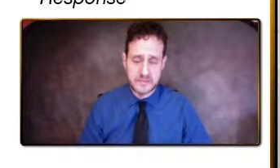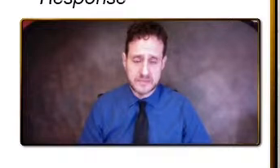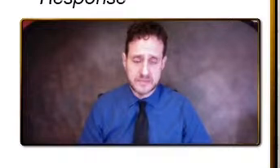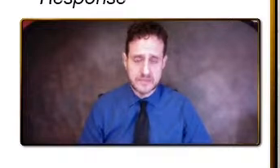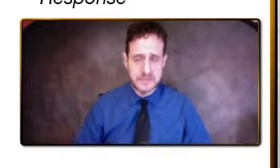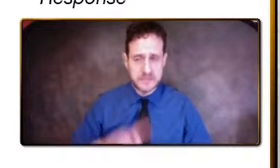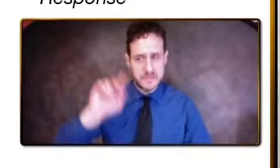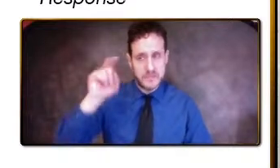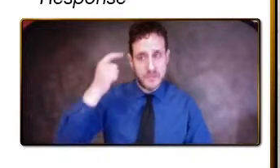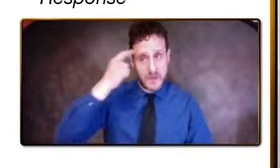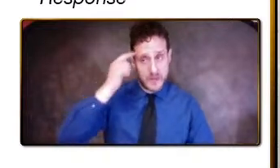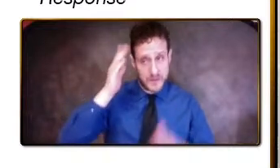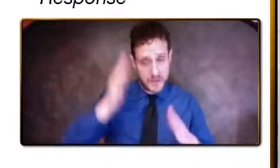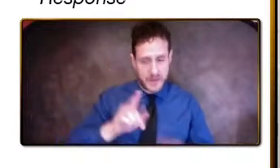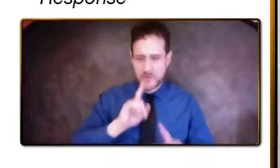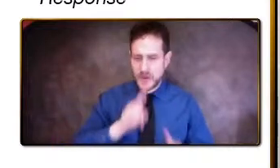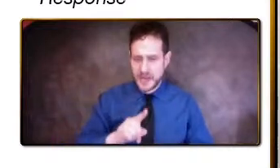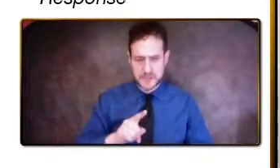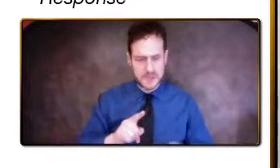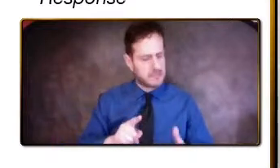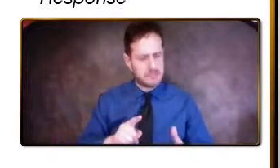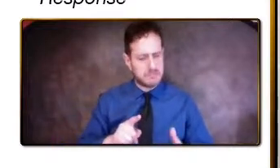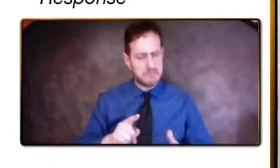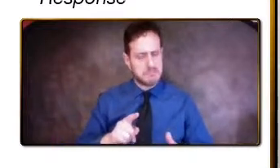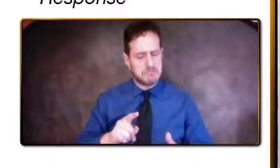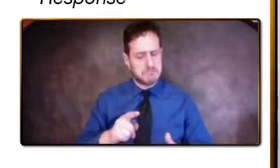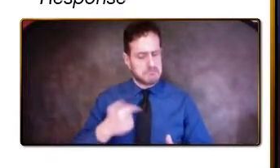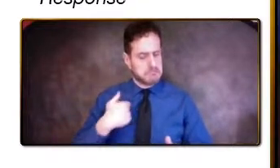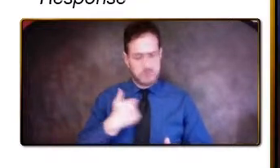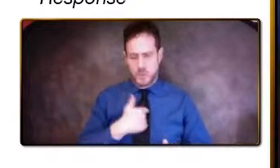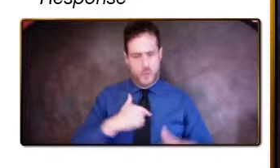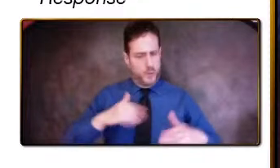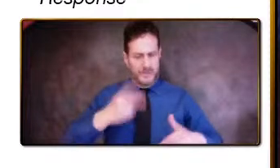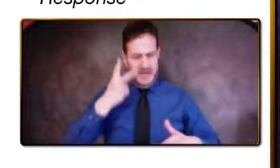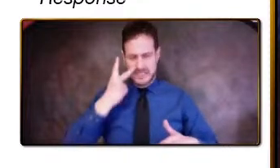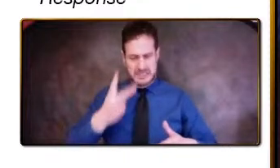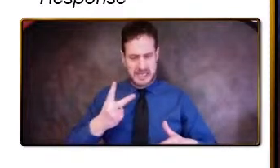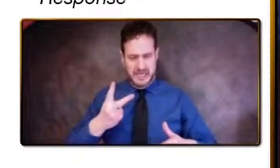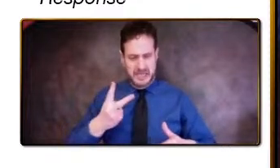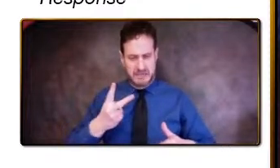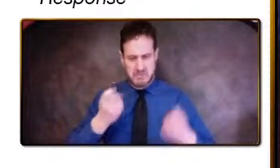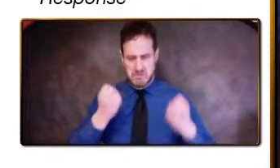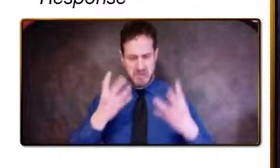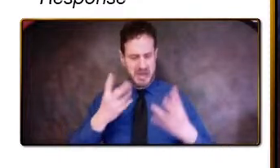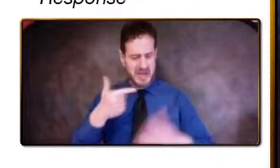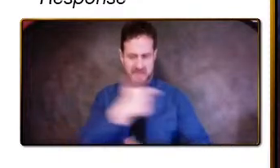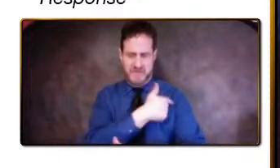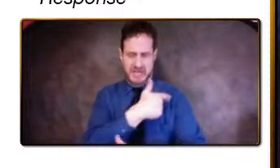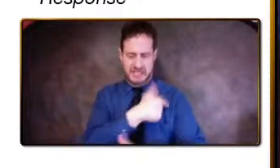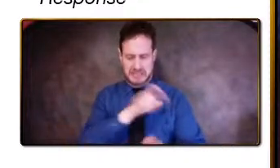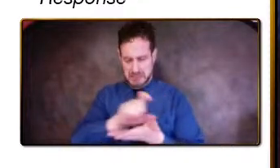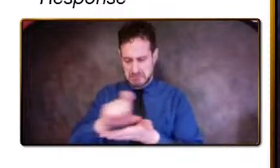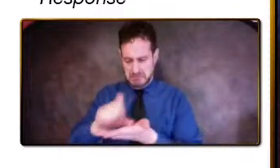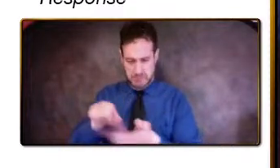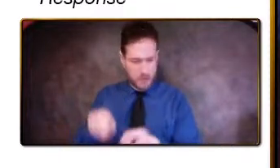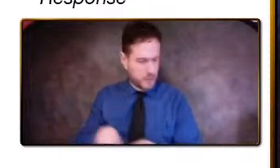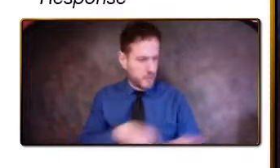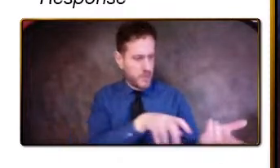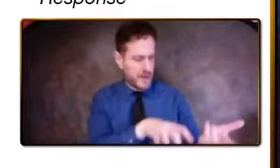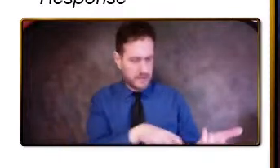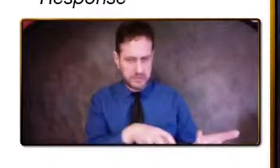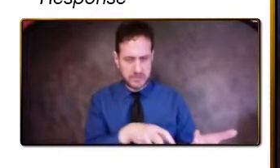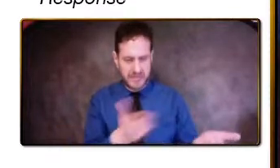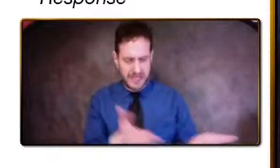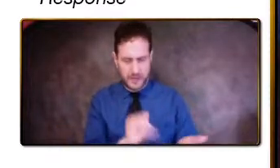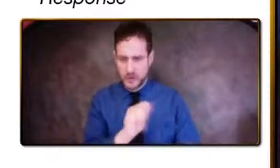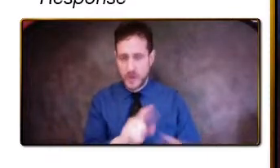We have not, as far as I know, we have not seen any large discarding of vaccine in the state of Illinois, but I'll turn it over to